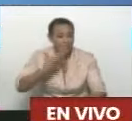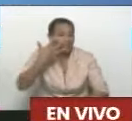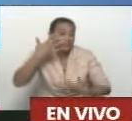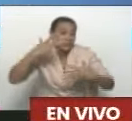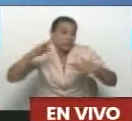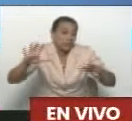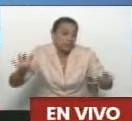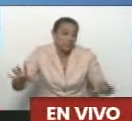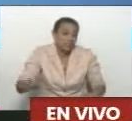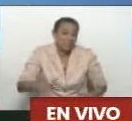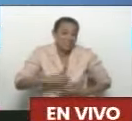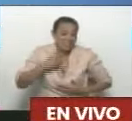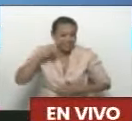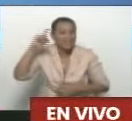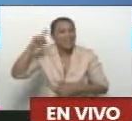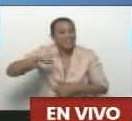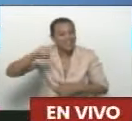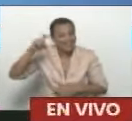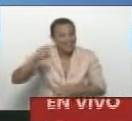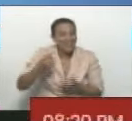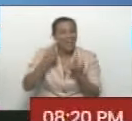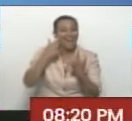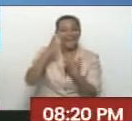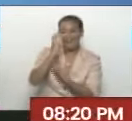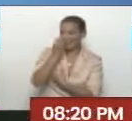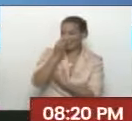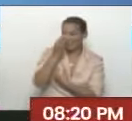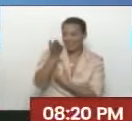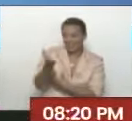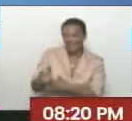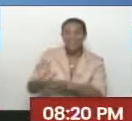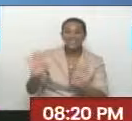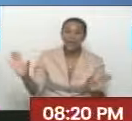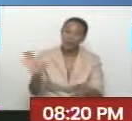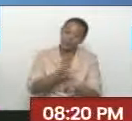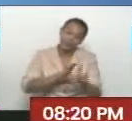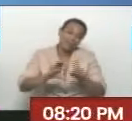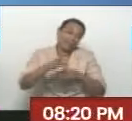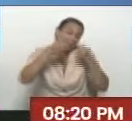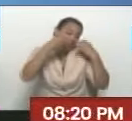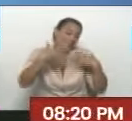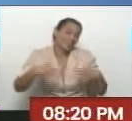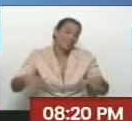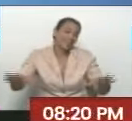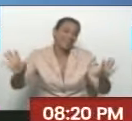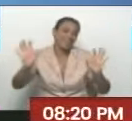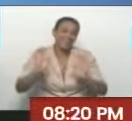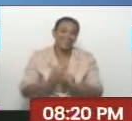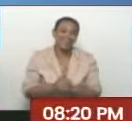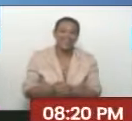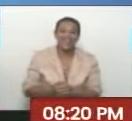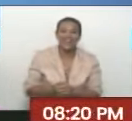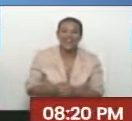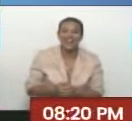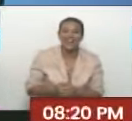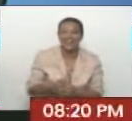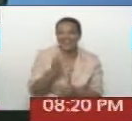porque lo necesita la cultura popular.